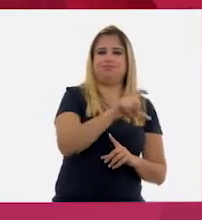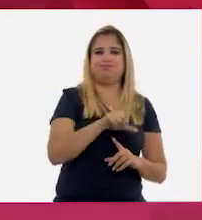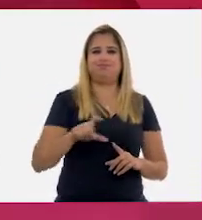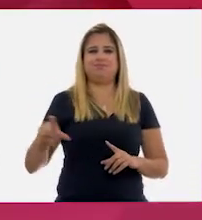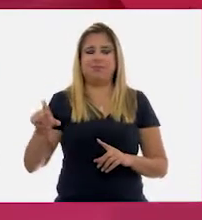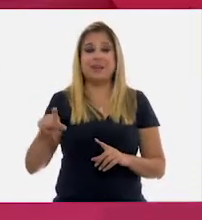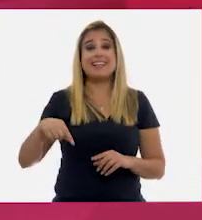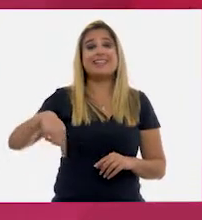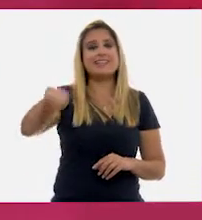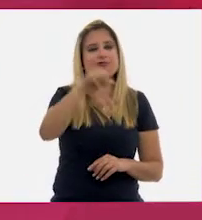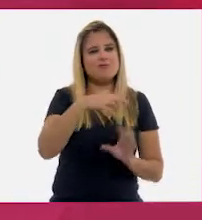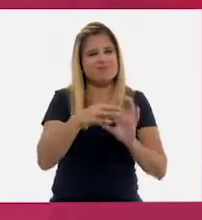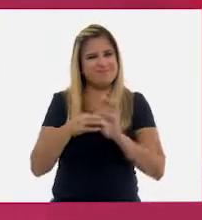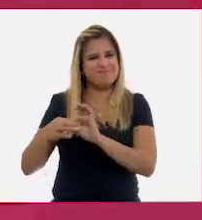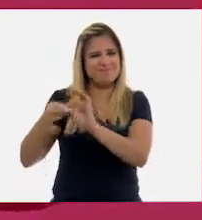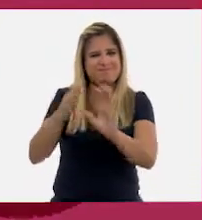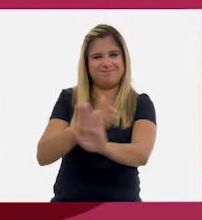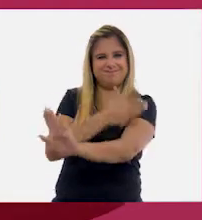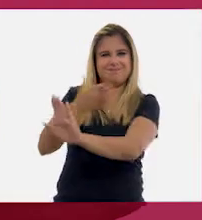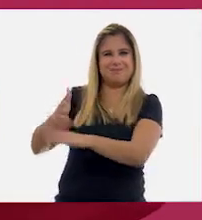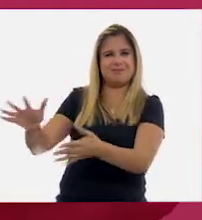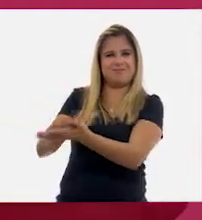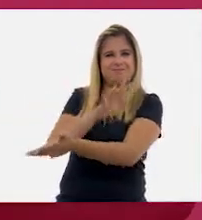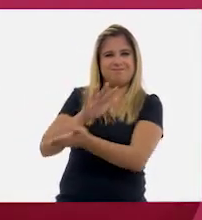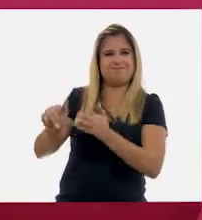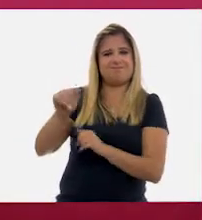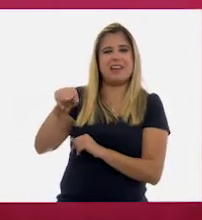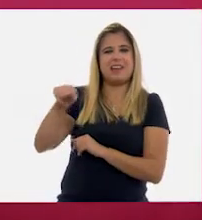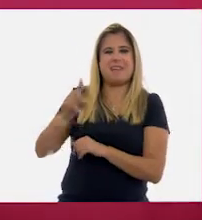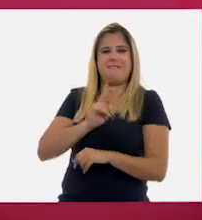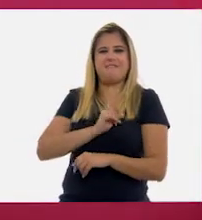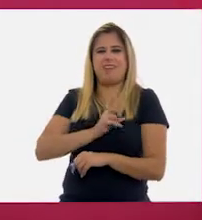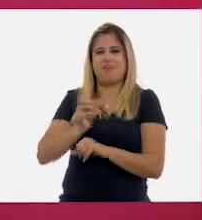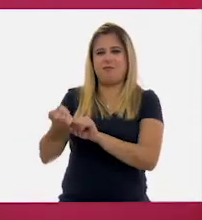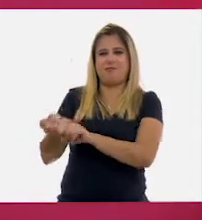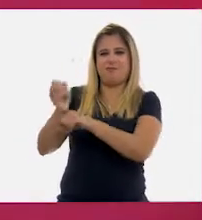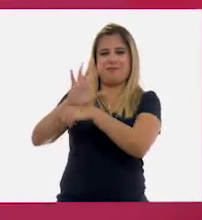Sigamos luchando juntos contra este virus, cuidándonos los unos a los otros.